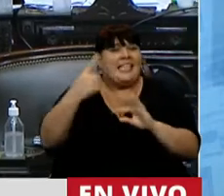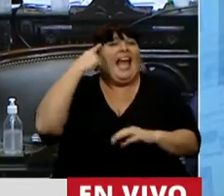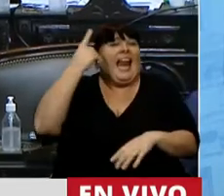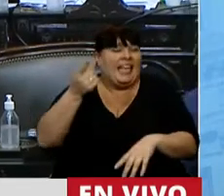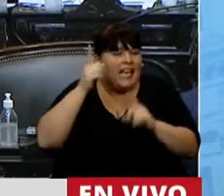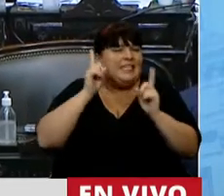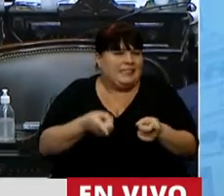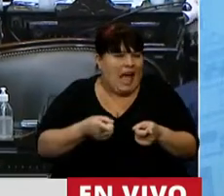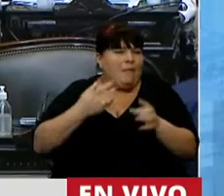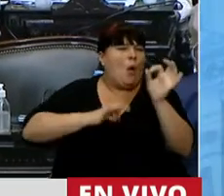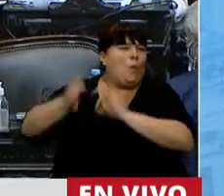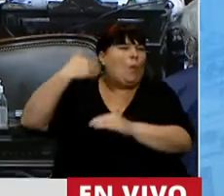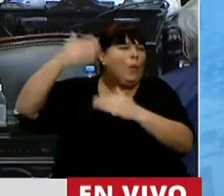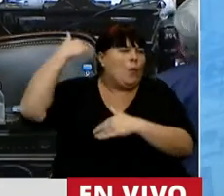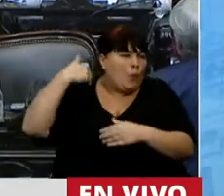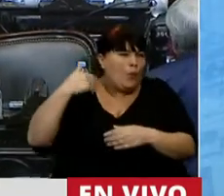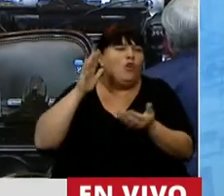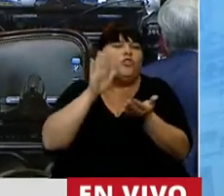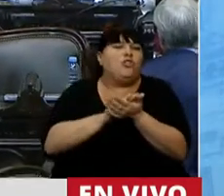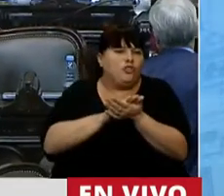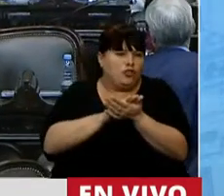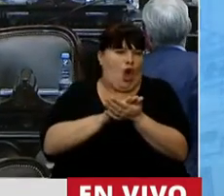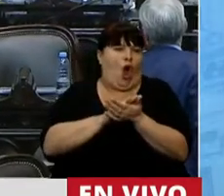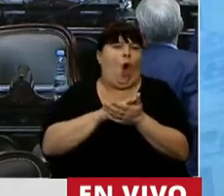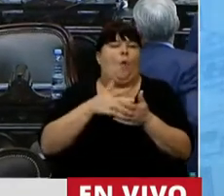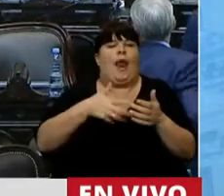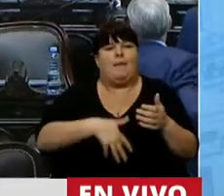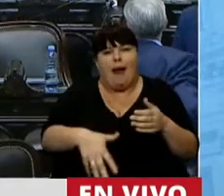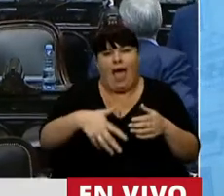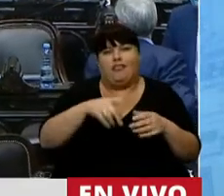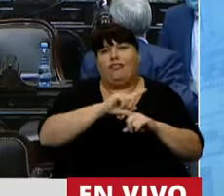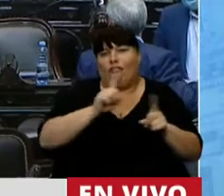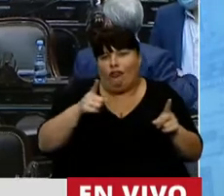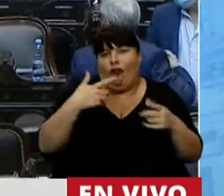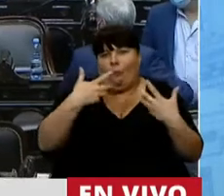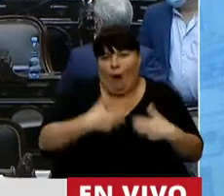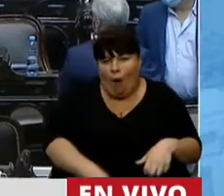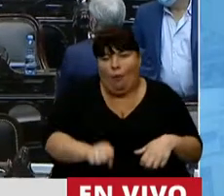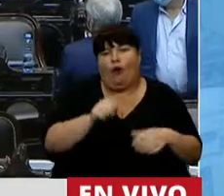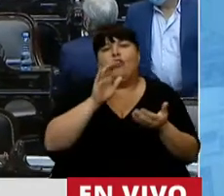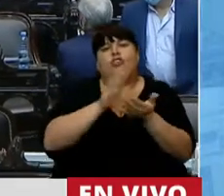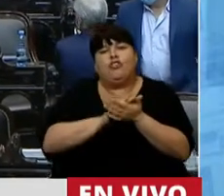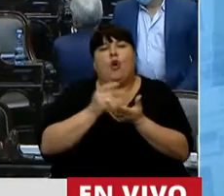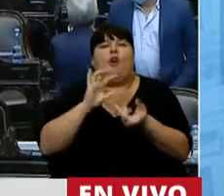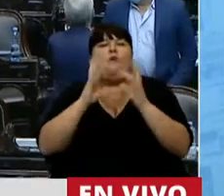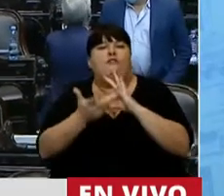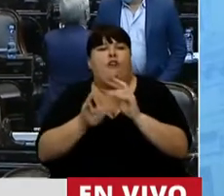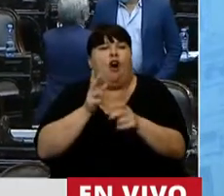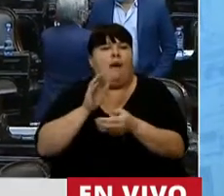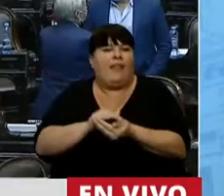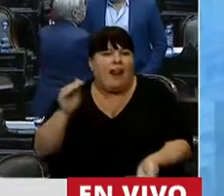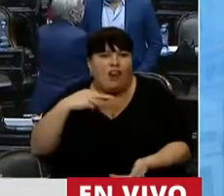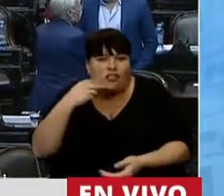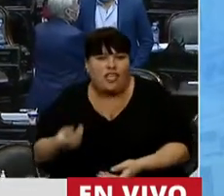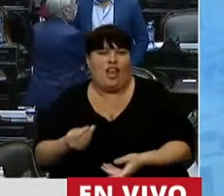hay prácticas ancestrales referidas a interrupciones del embarazo, referidas a formas de crianza,